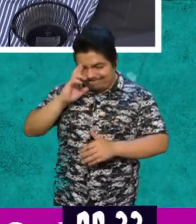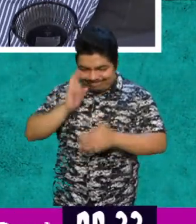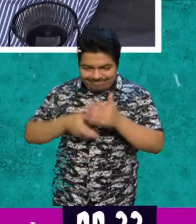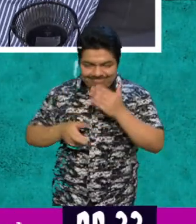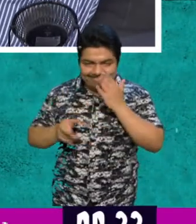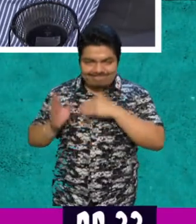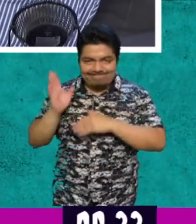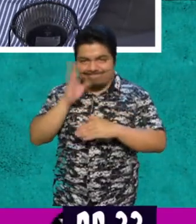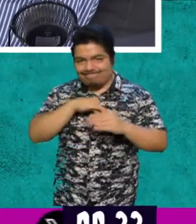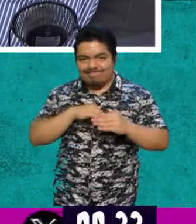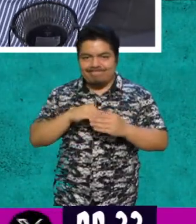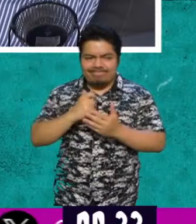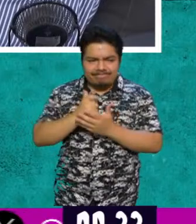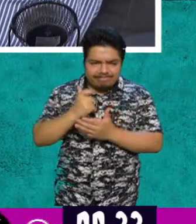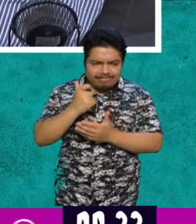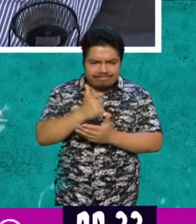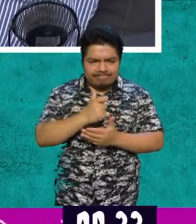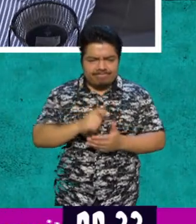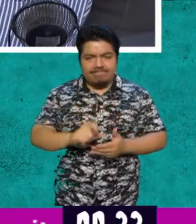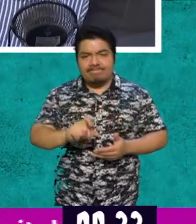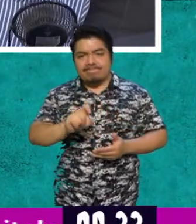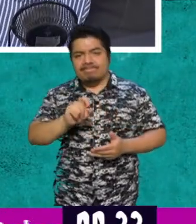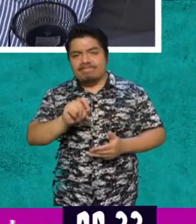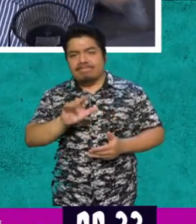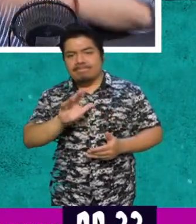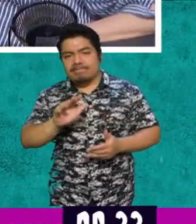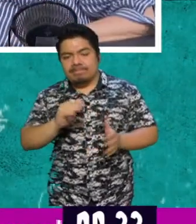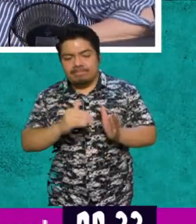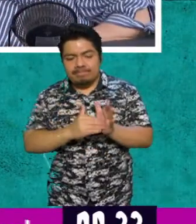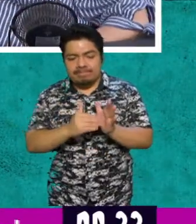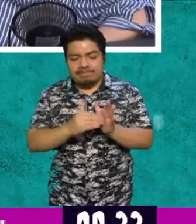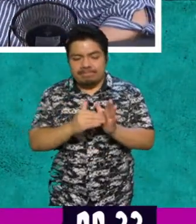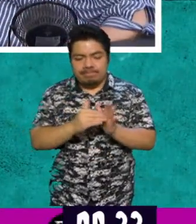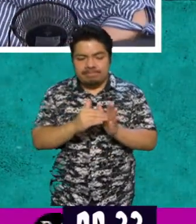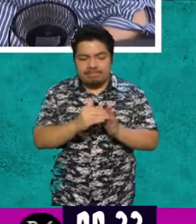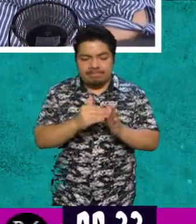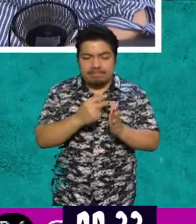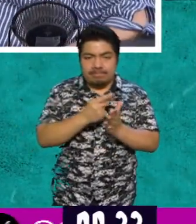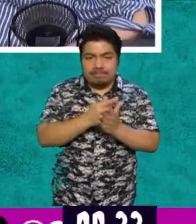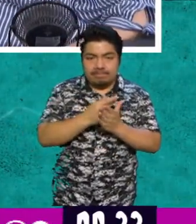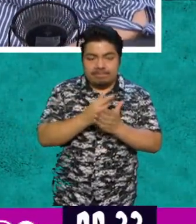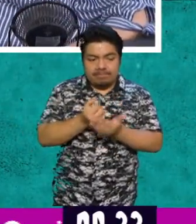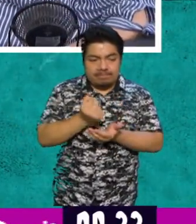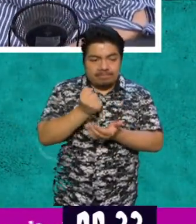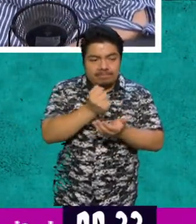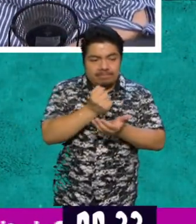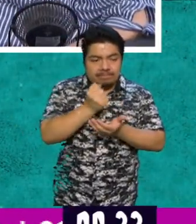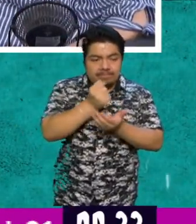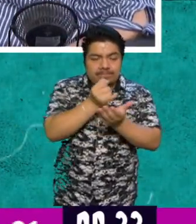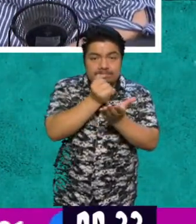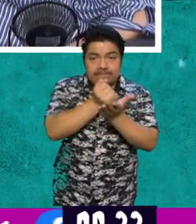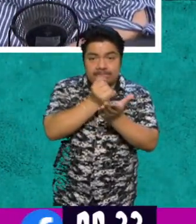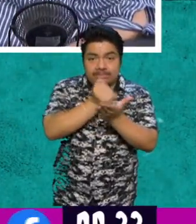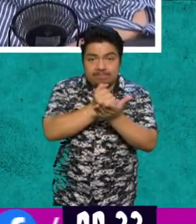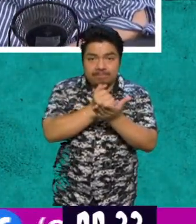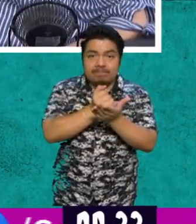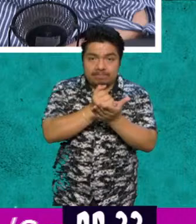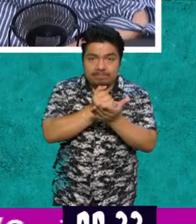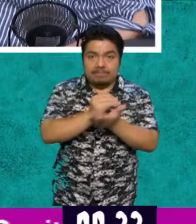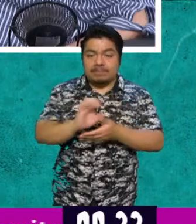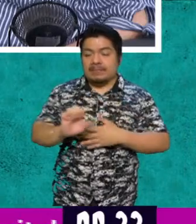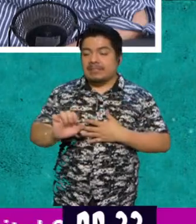manejado el pago de 25 mil millones de pesos de impuestos por Electra,